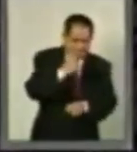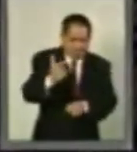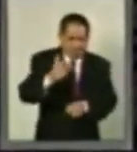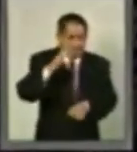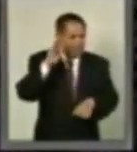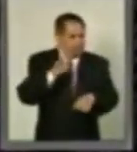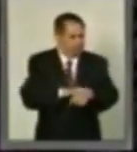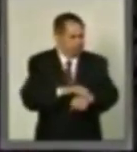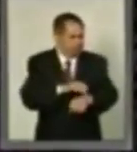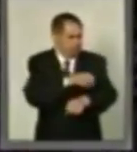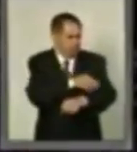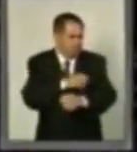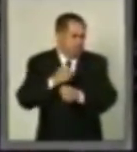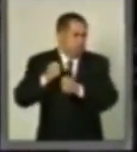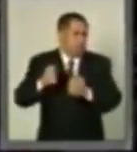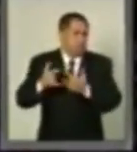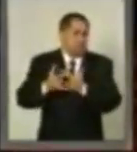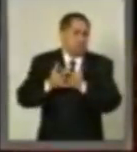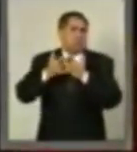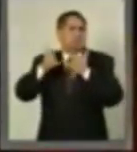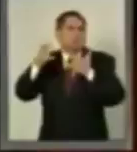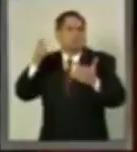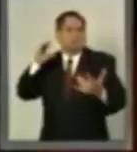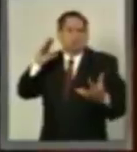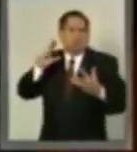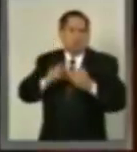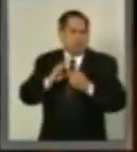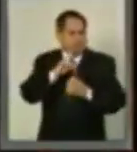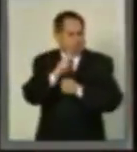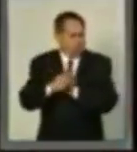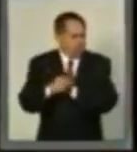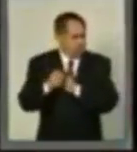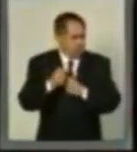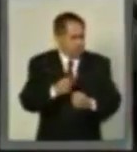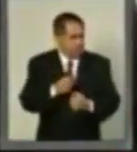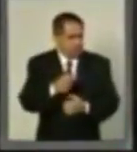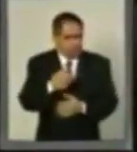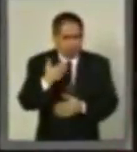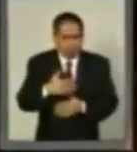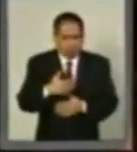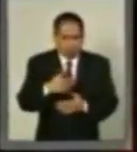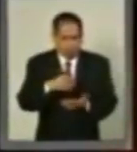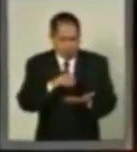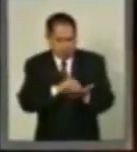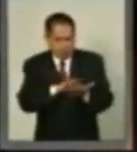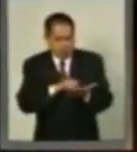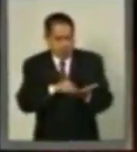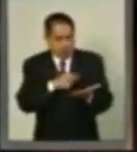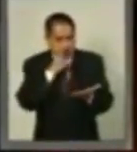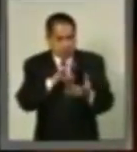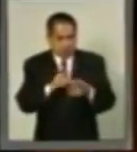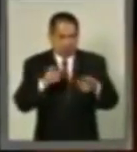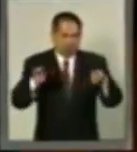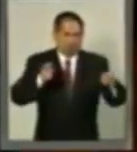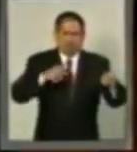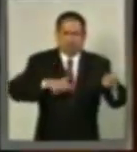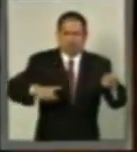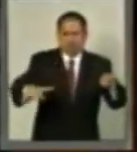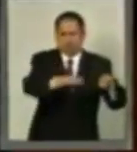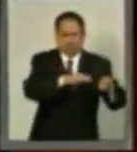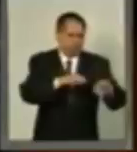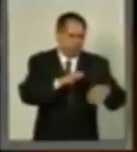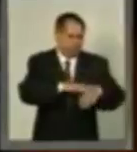más poderoso en la historia del país, por lo menos en el papel, porque hay que